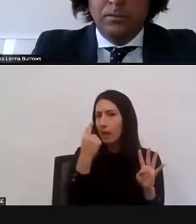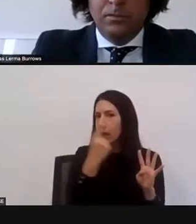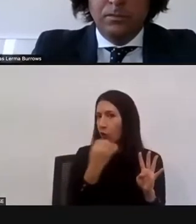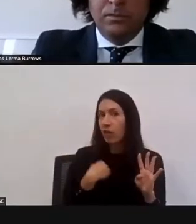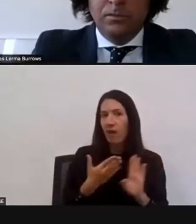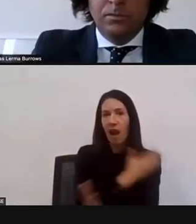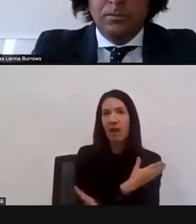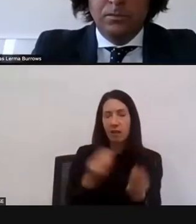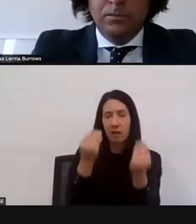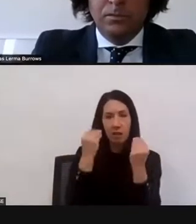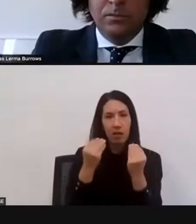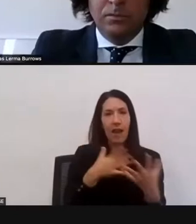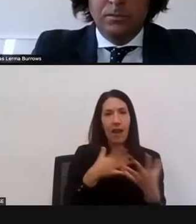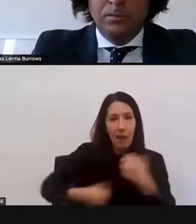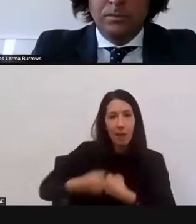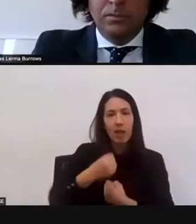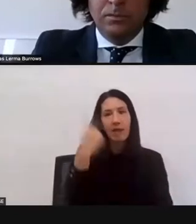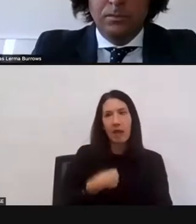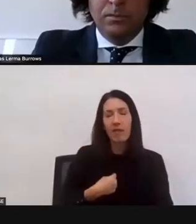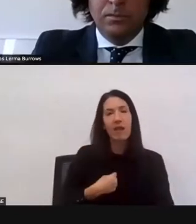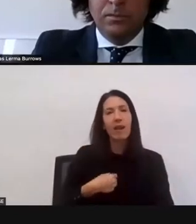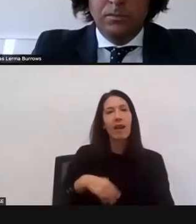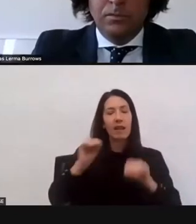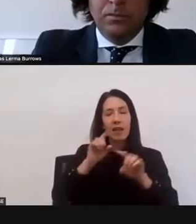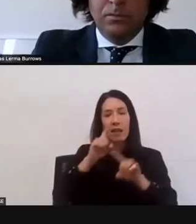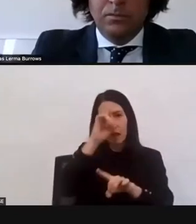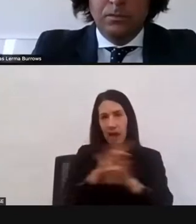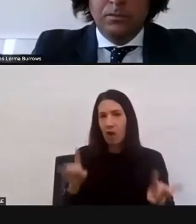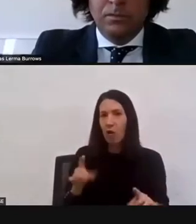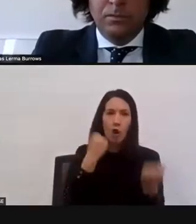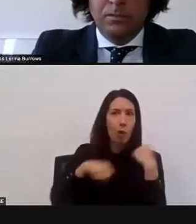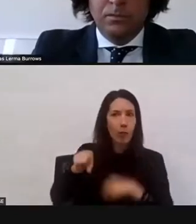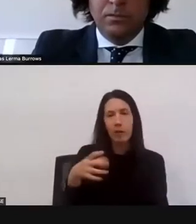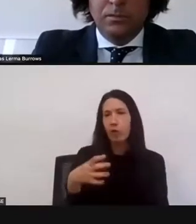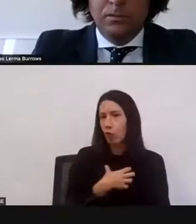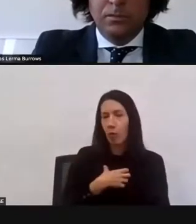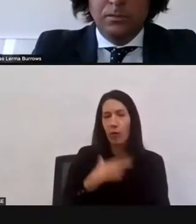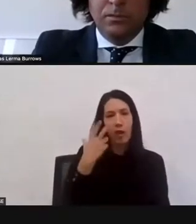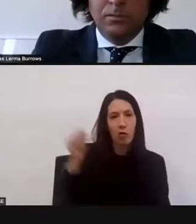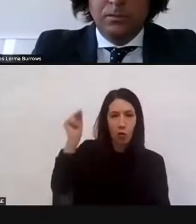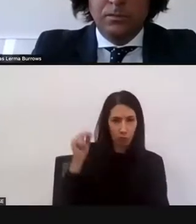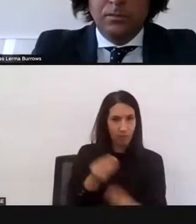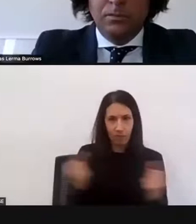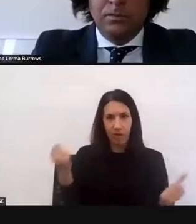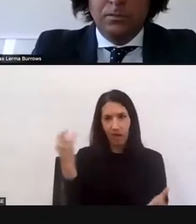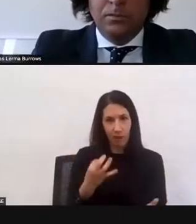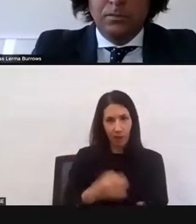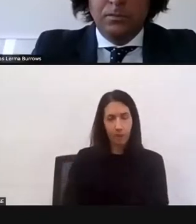en empatía y en saber que estas conductas tienen que erradicarse o si es mejor no